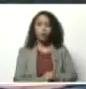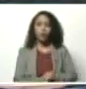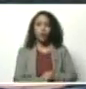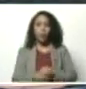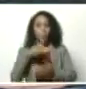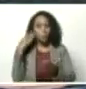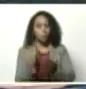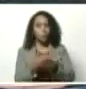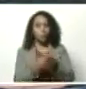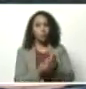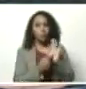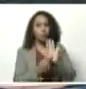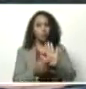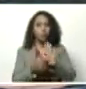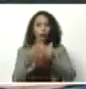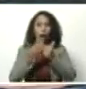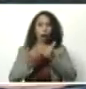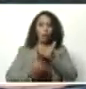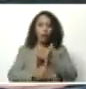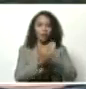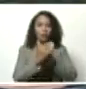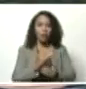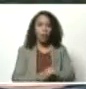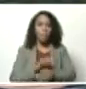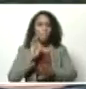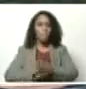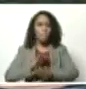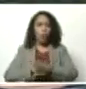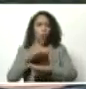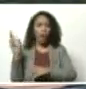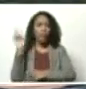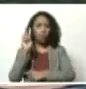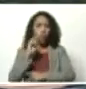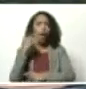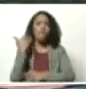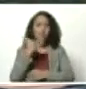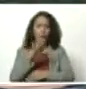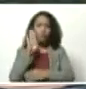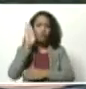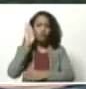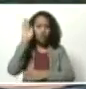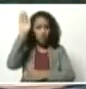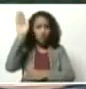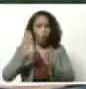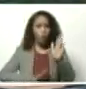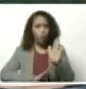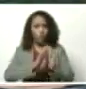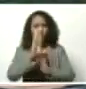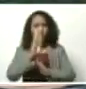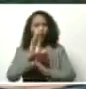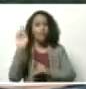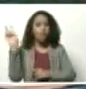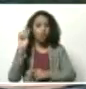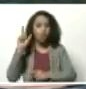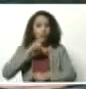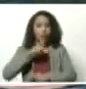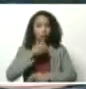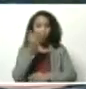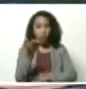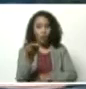muestras de que avanza, porque Venezuela se va a recuperar completamente y Venezuela necesita de